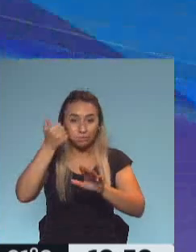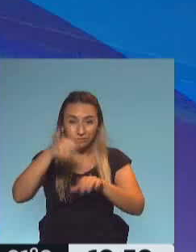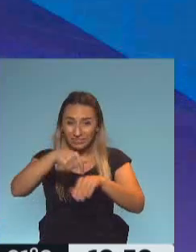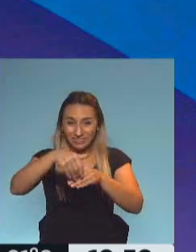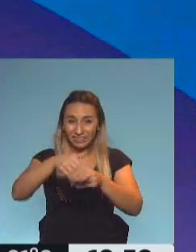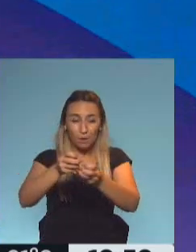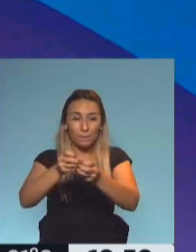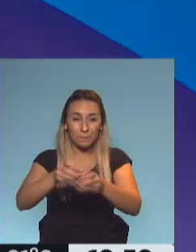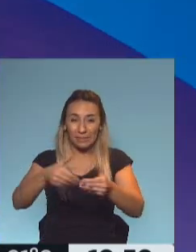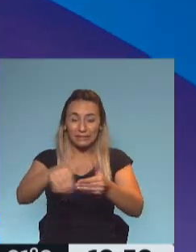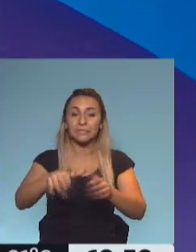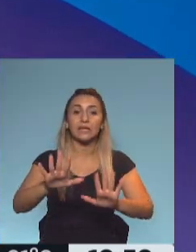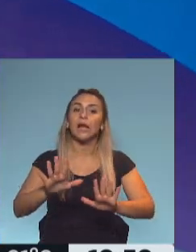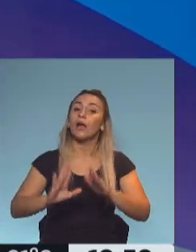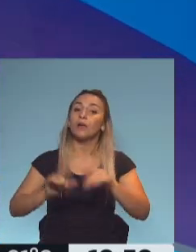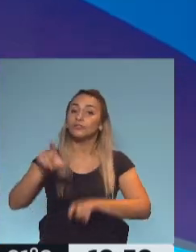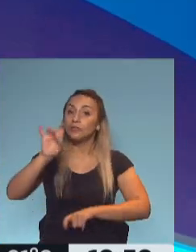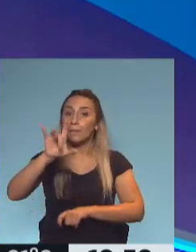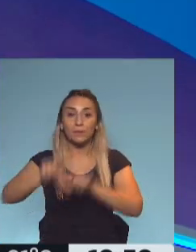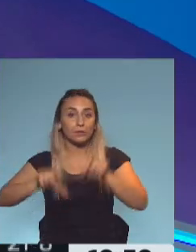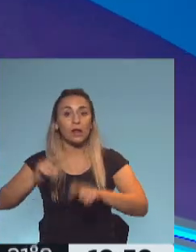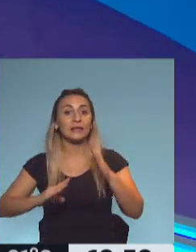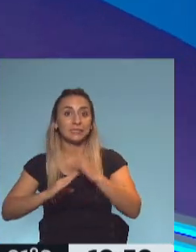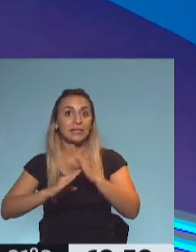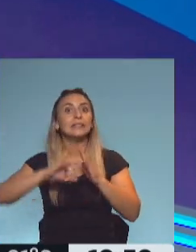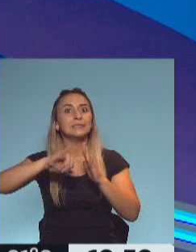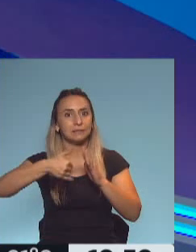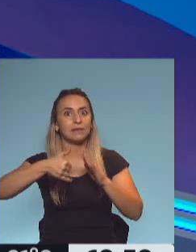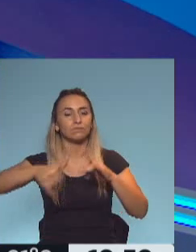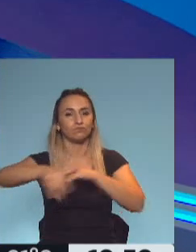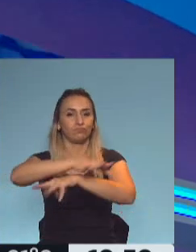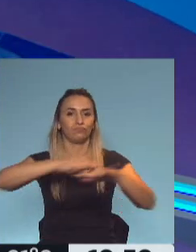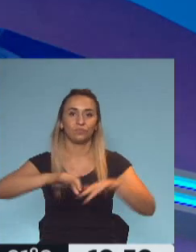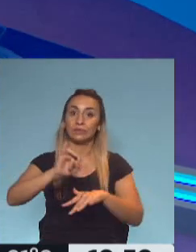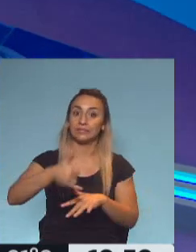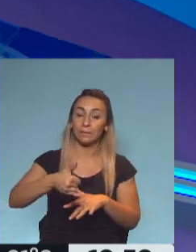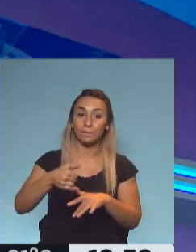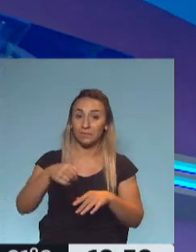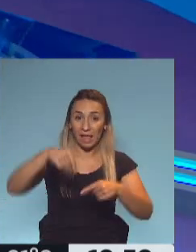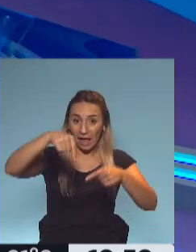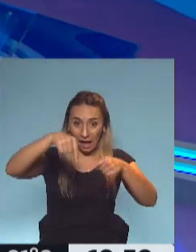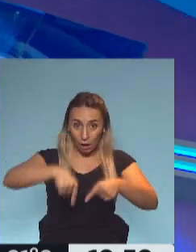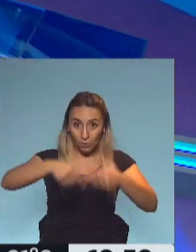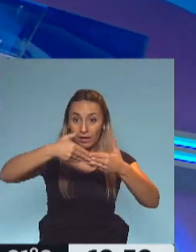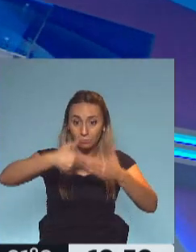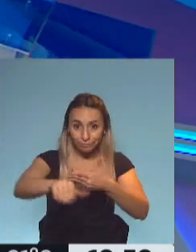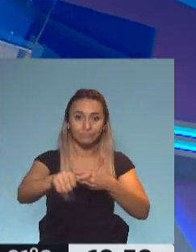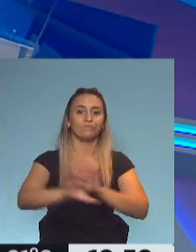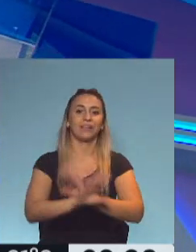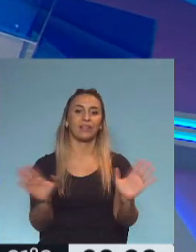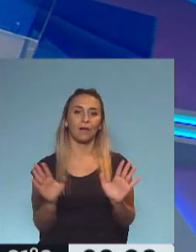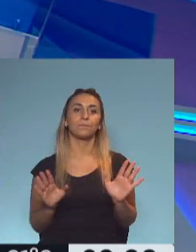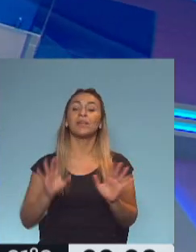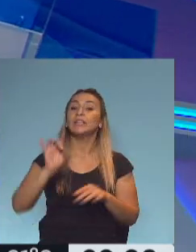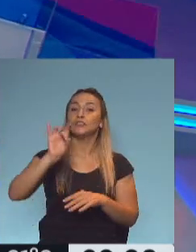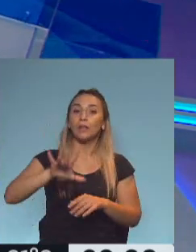esenciales, digamos, son las esenciales quienes podrán circular a partir de este horario. Ya mismo. A partir